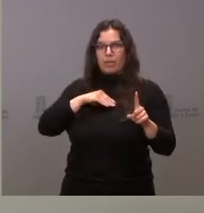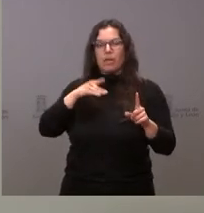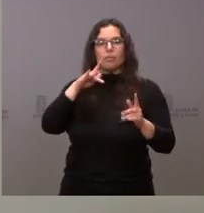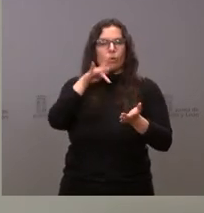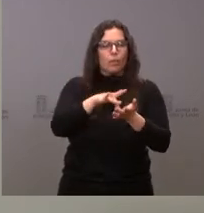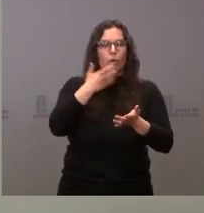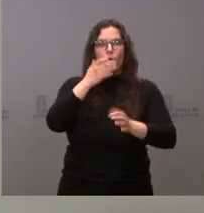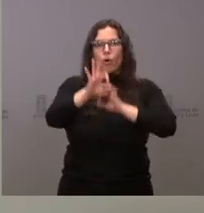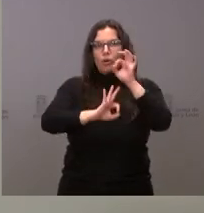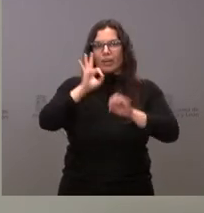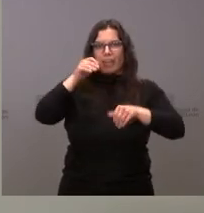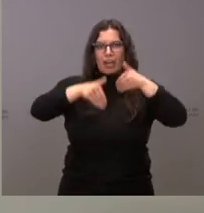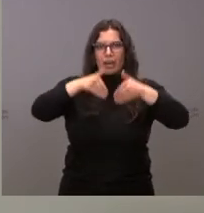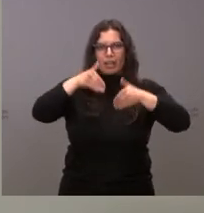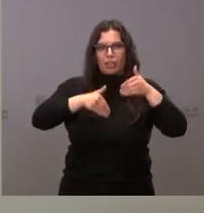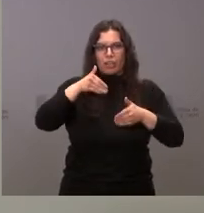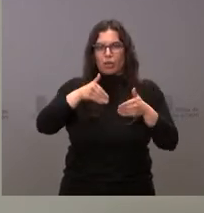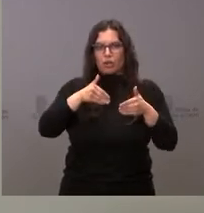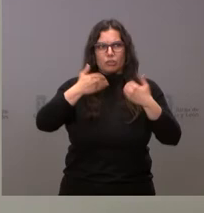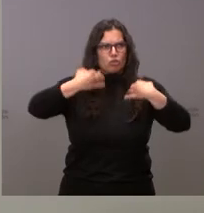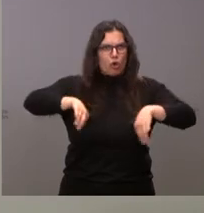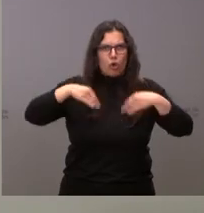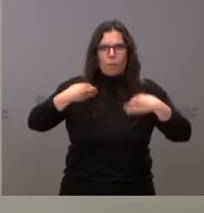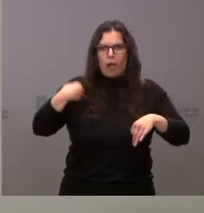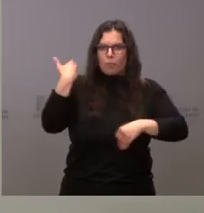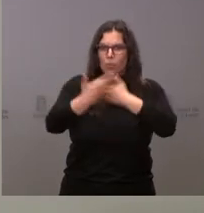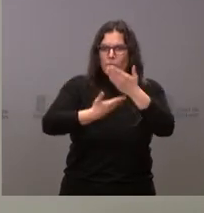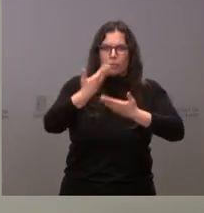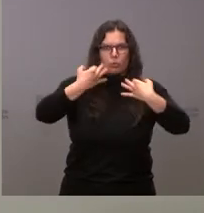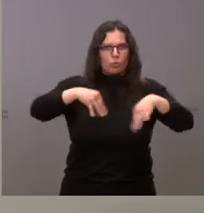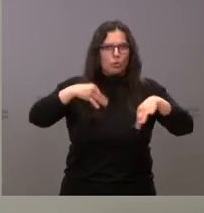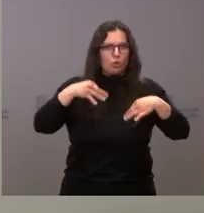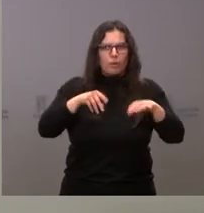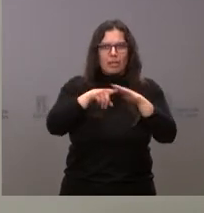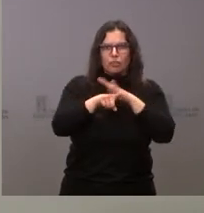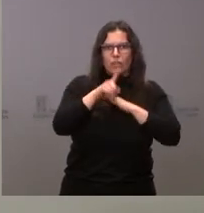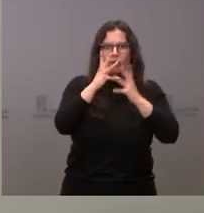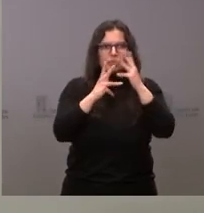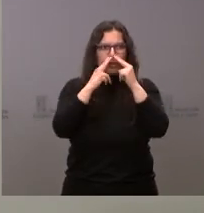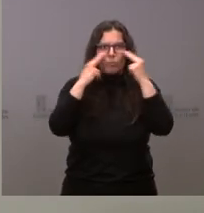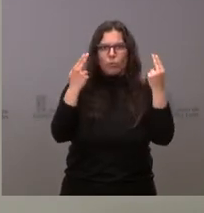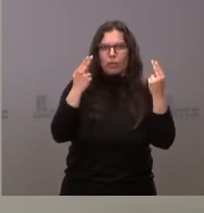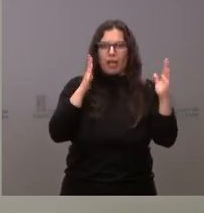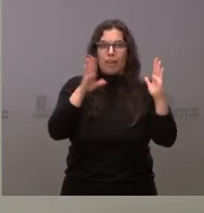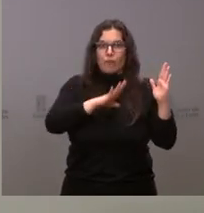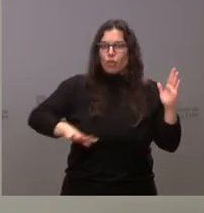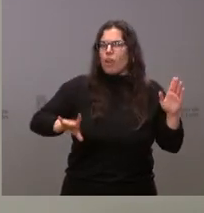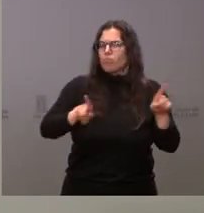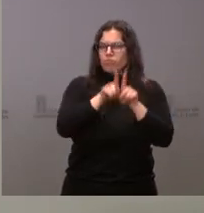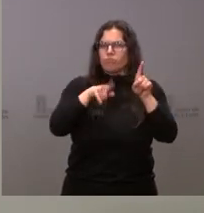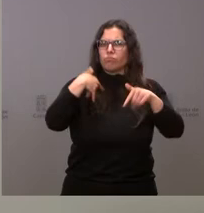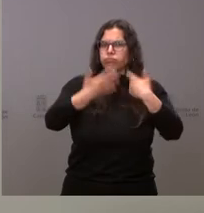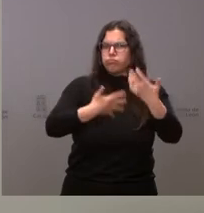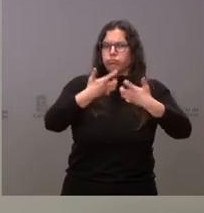unas elecciones desde la absoluta normalidad de cómo seguir gestionando una administración pública en este periodo de cómo seguir